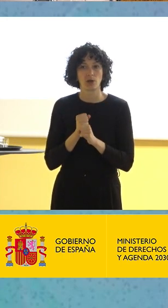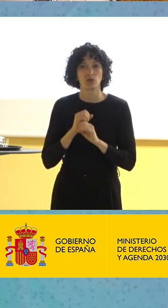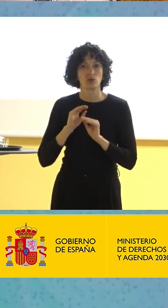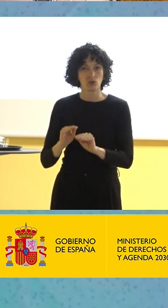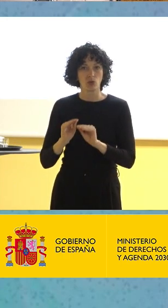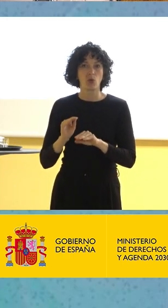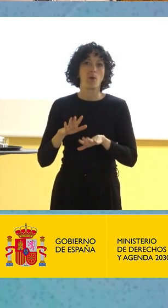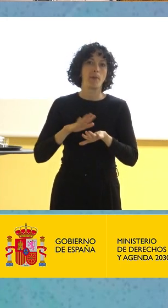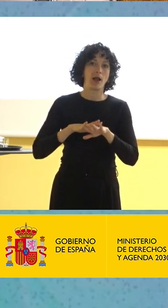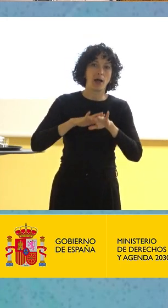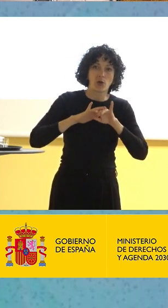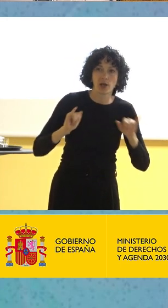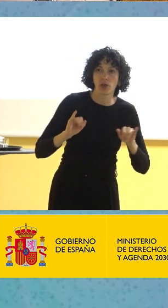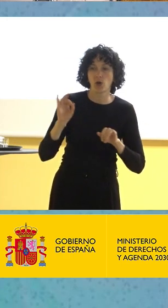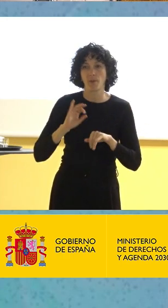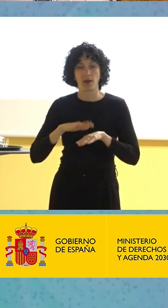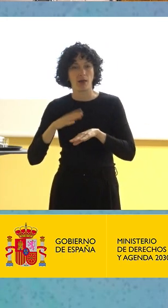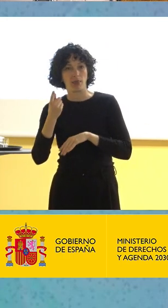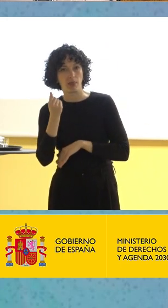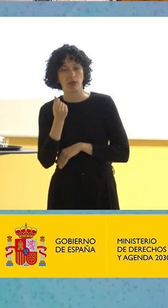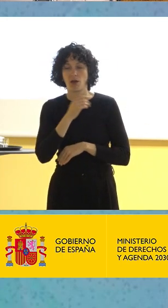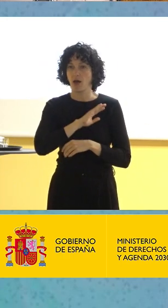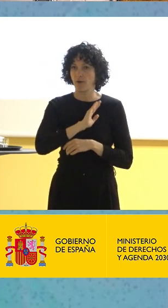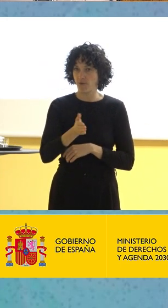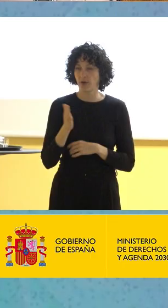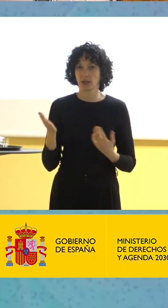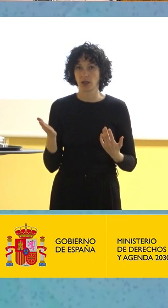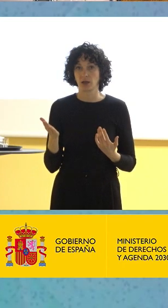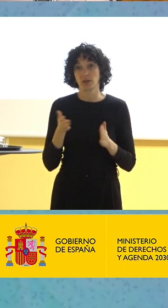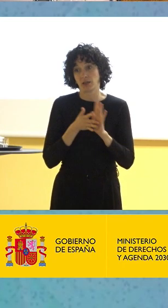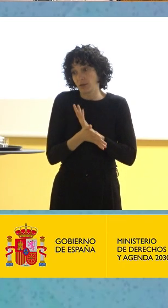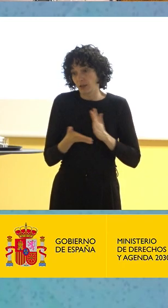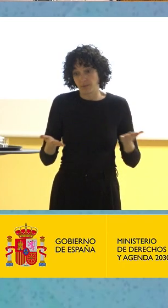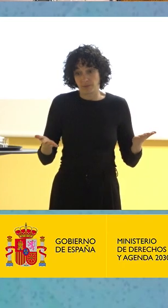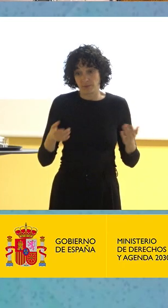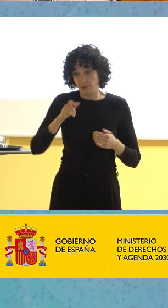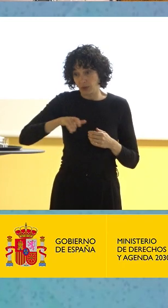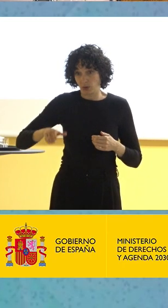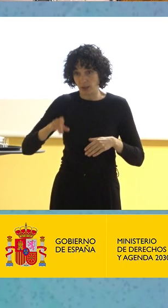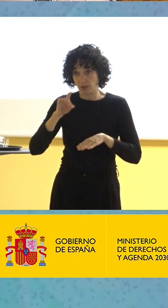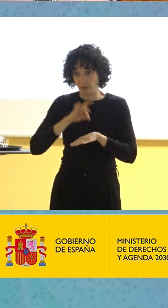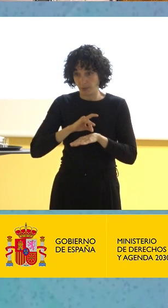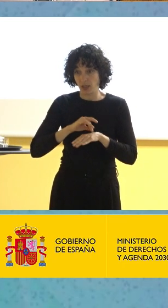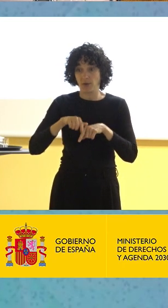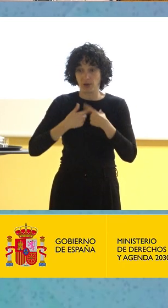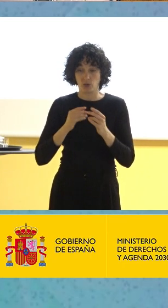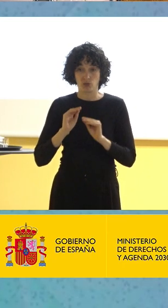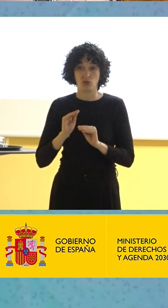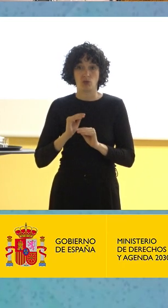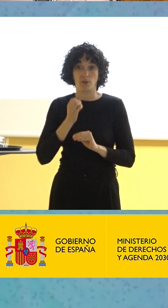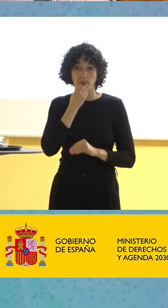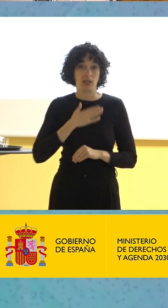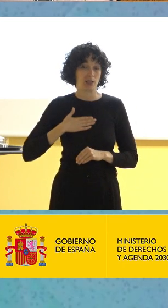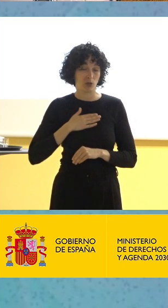de conciliación y económicas, ¿no?, y cómo todo eso también afecta pues, al bienestar de los afectados y las familias. Entonces, bueno,